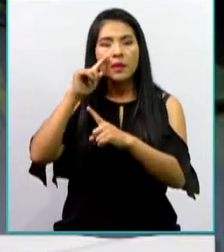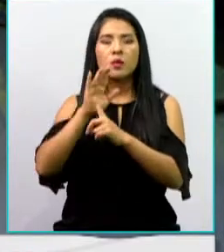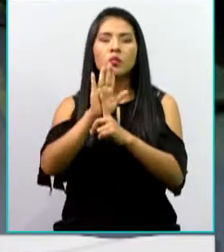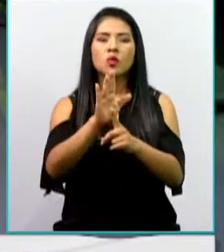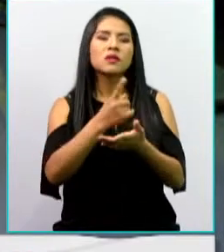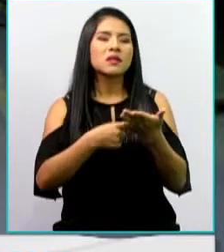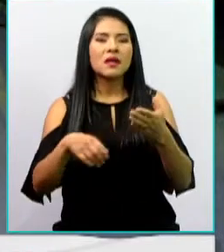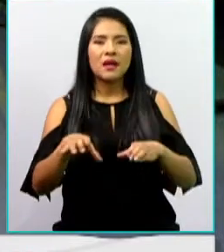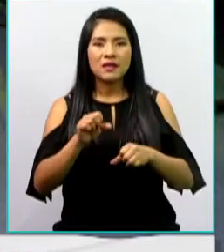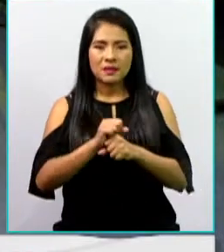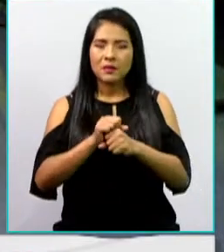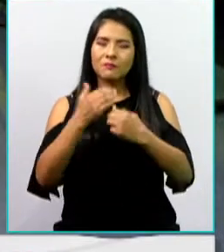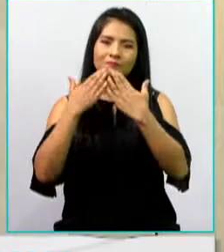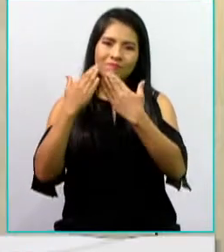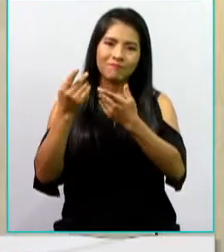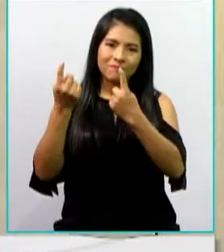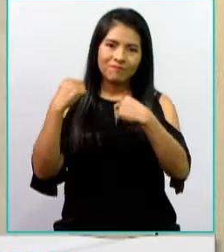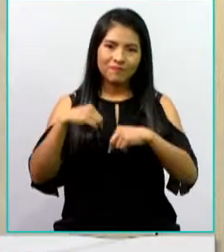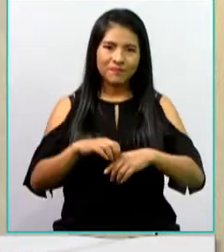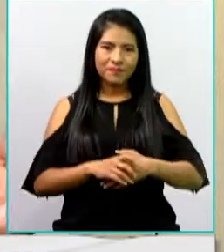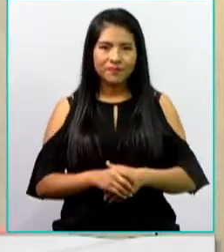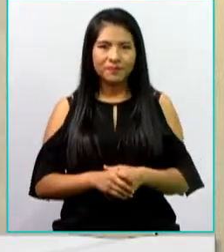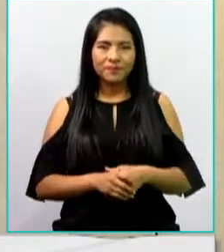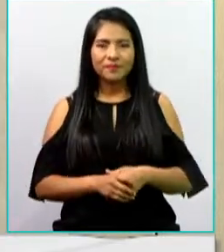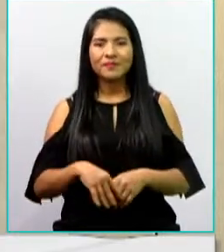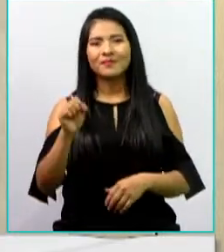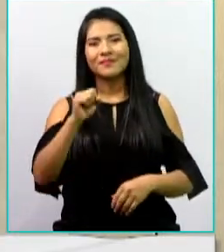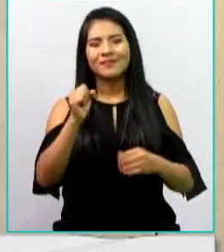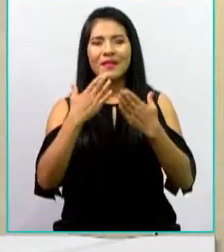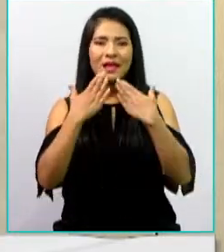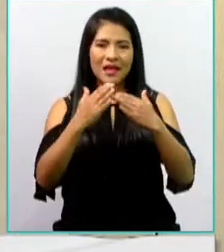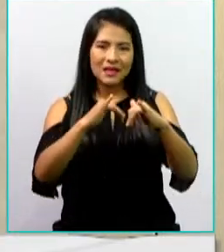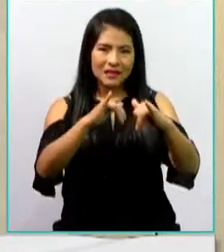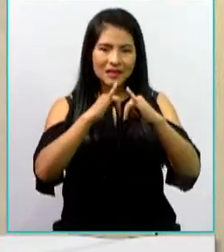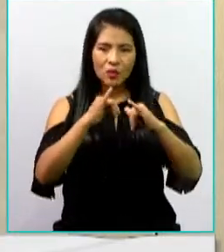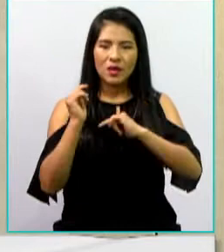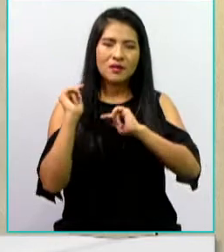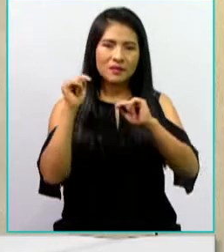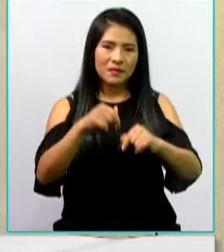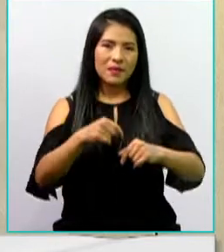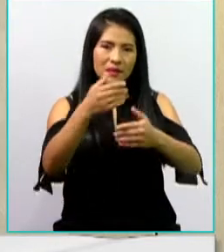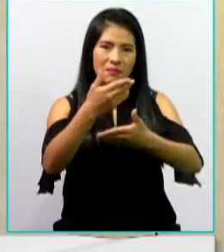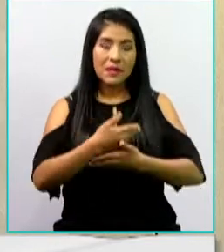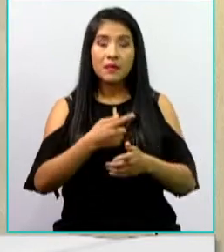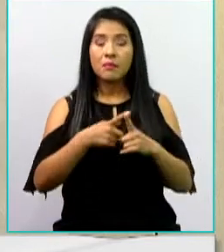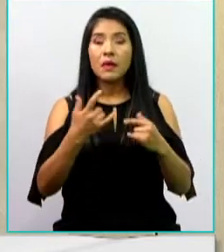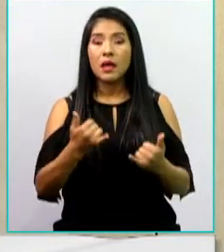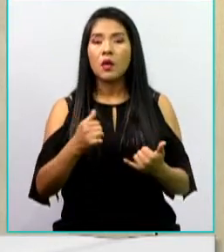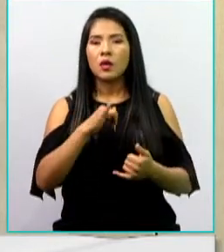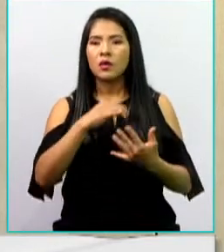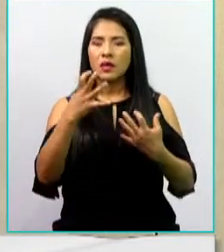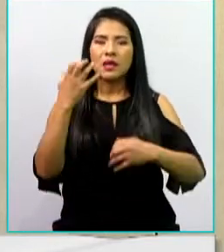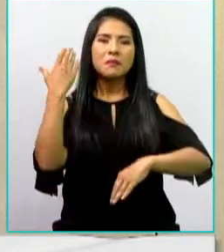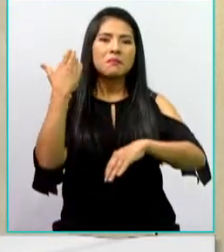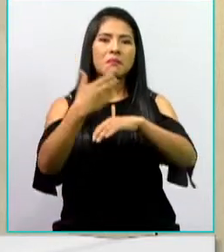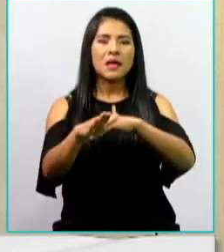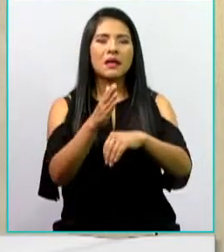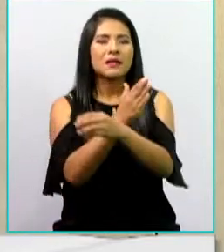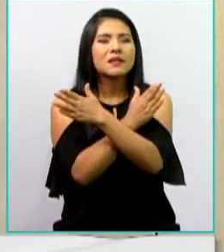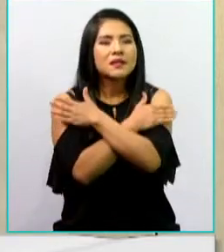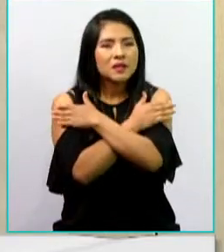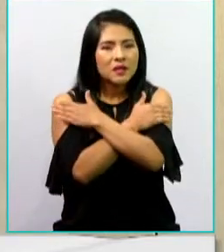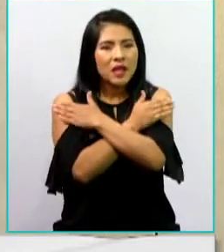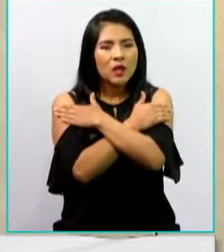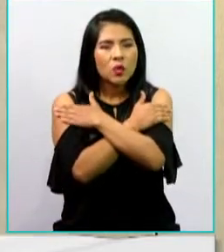en el programa. Sí, muchas gracias a mí también por invitarme, y aprovechando este momento quiero enviar un saludo cordial